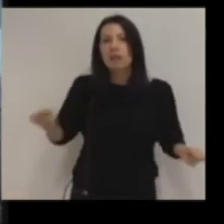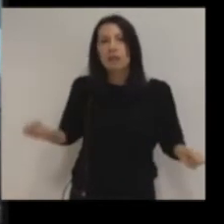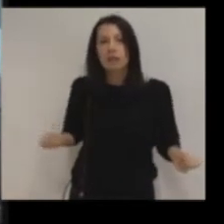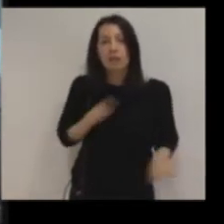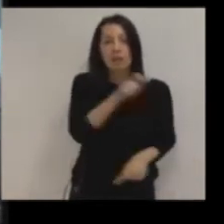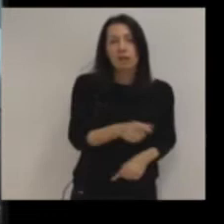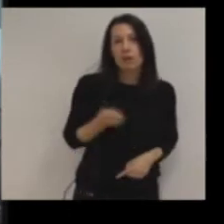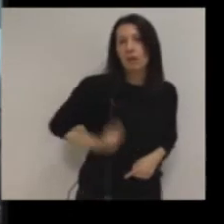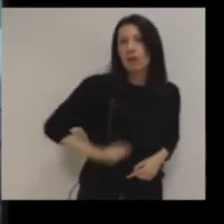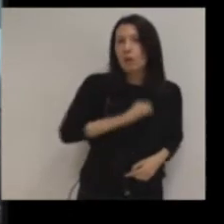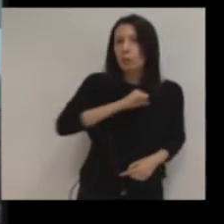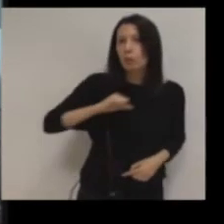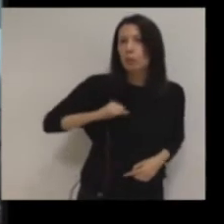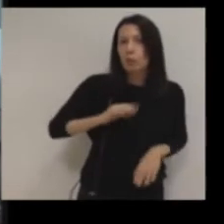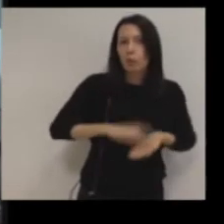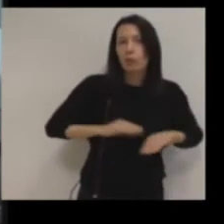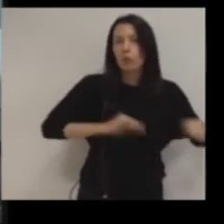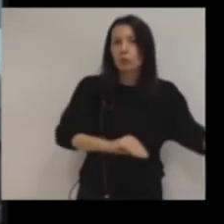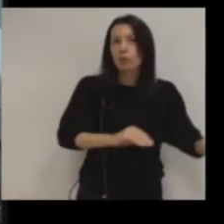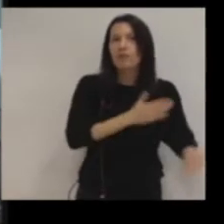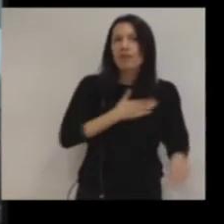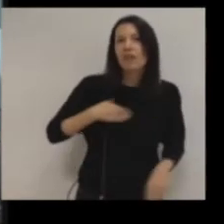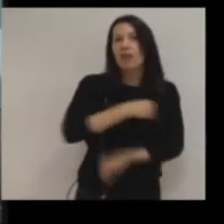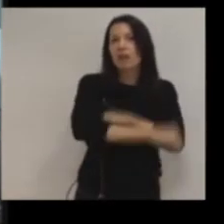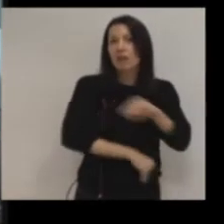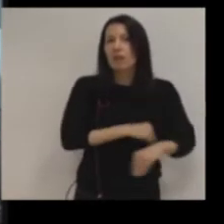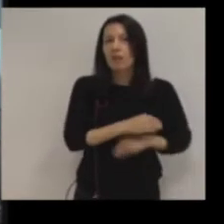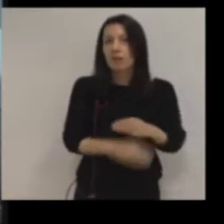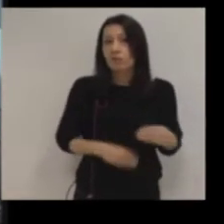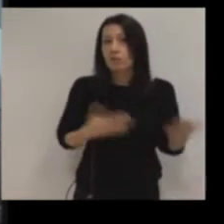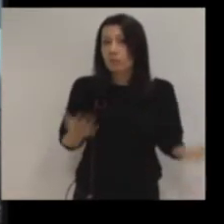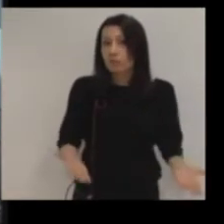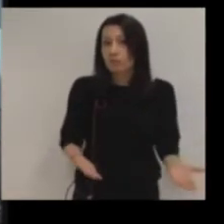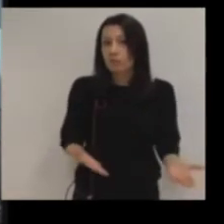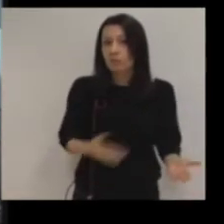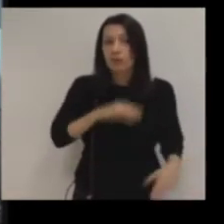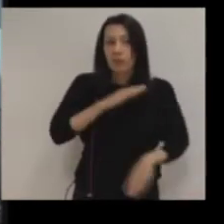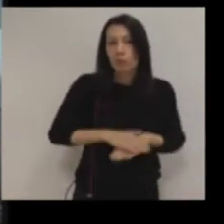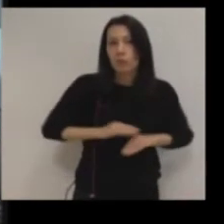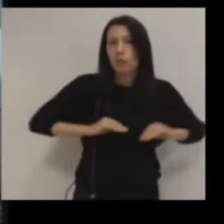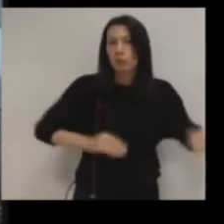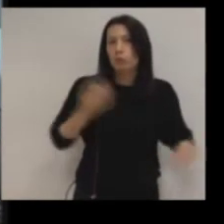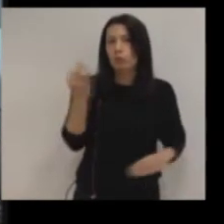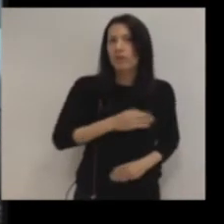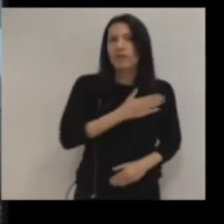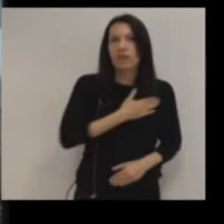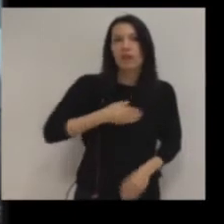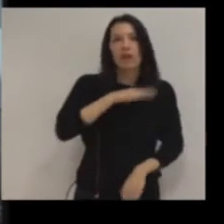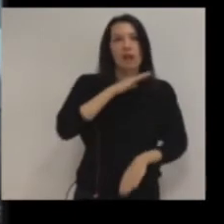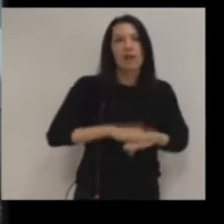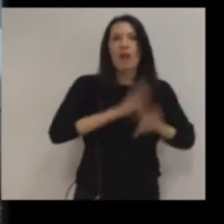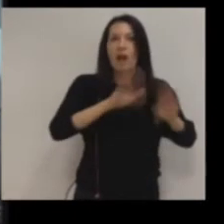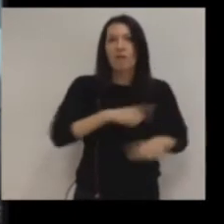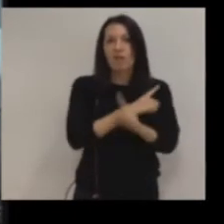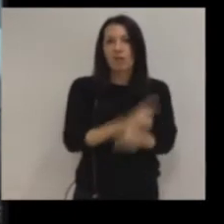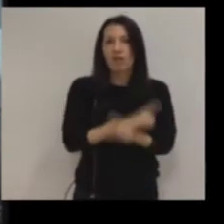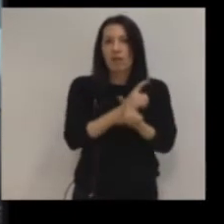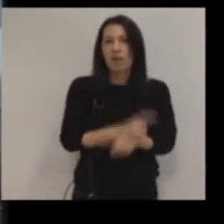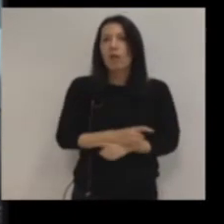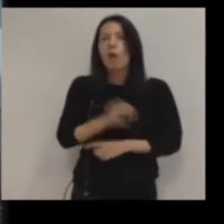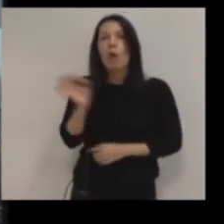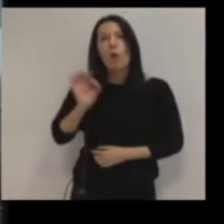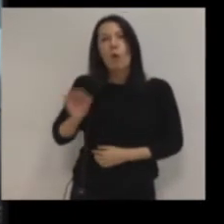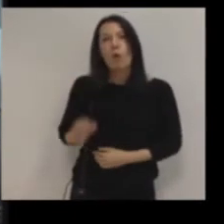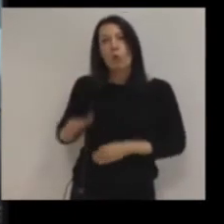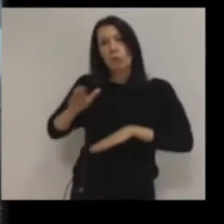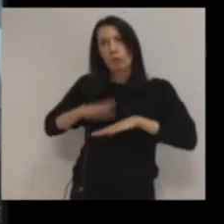El profesional autónomo que ha querido hacer y ha querido cumplir su obligación, o los servicios públicos, en este